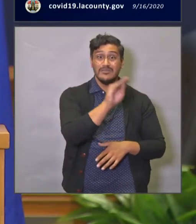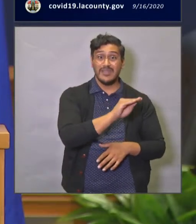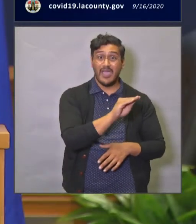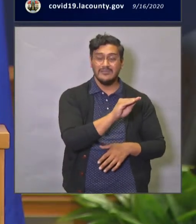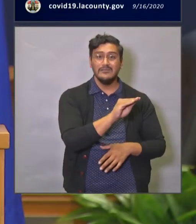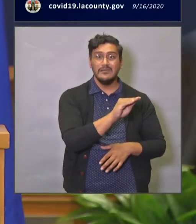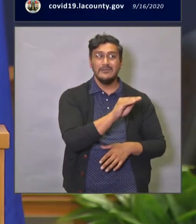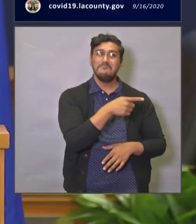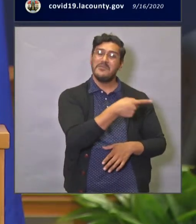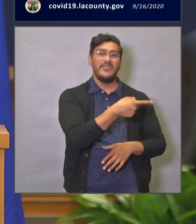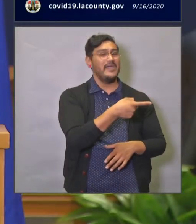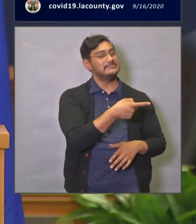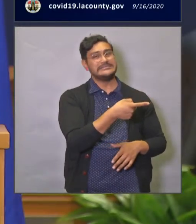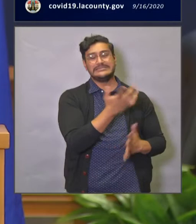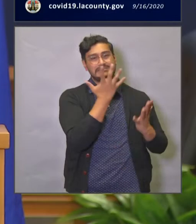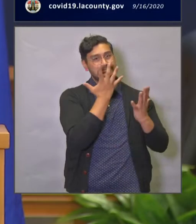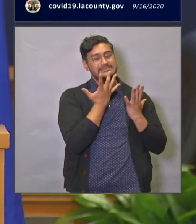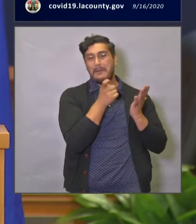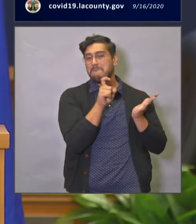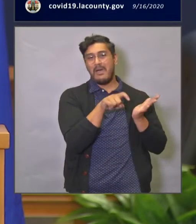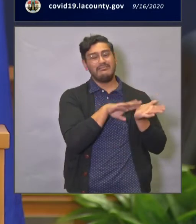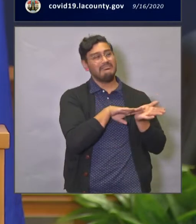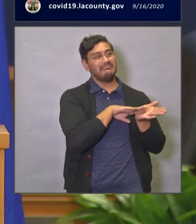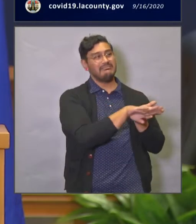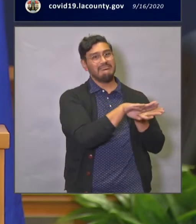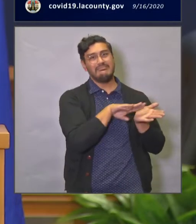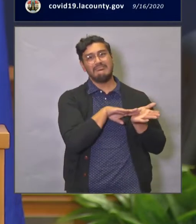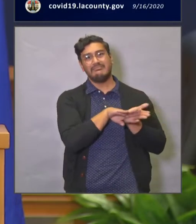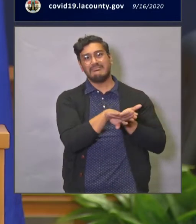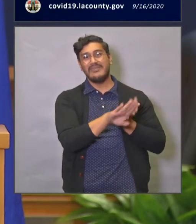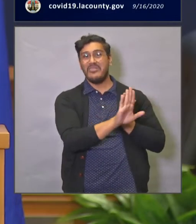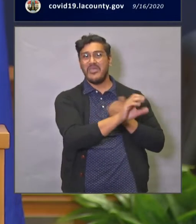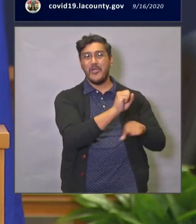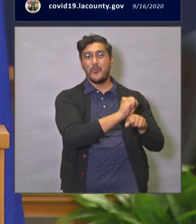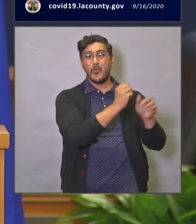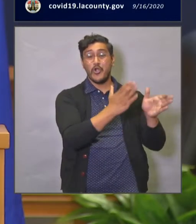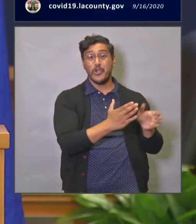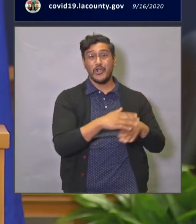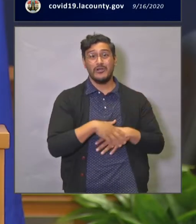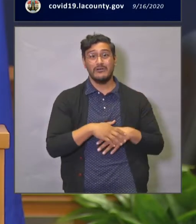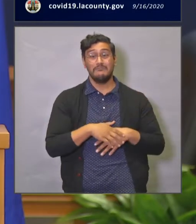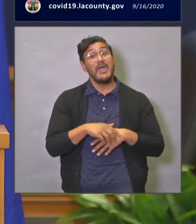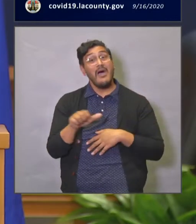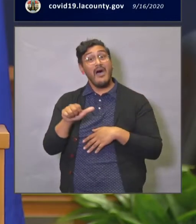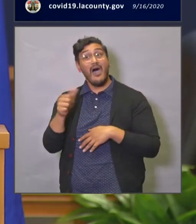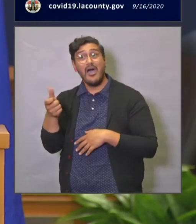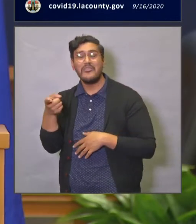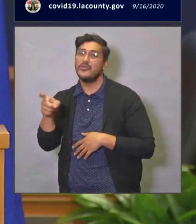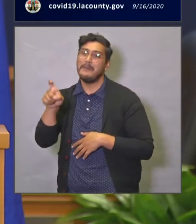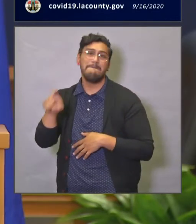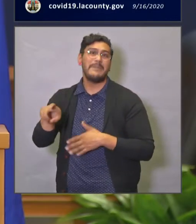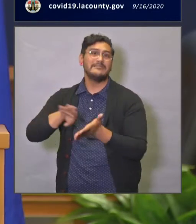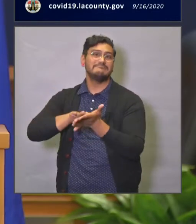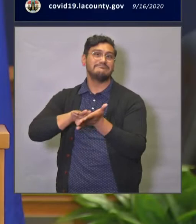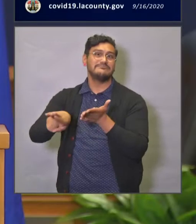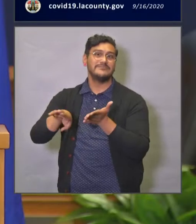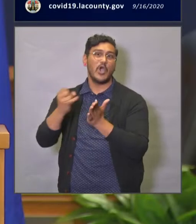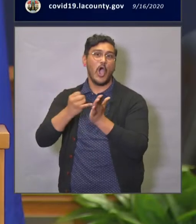tenido que despedir trabajadores y 40% han tenido que despedir a artistas.